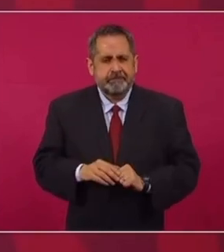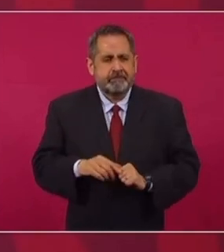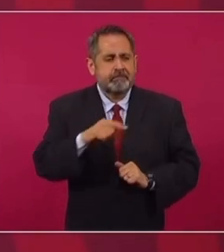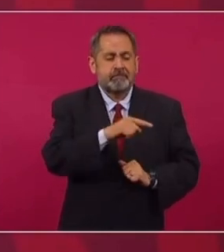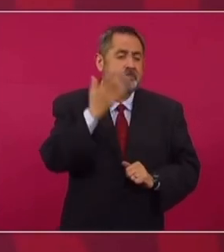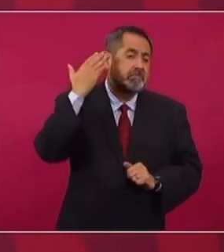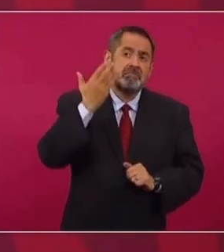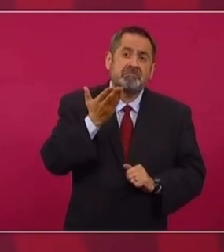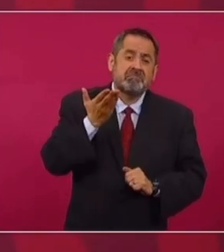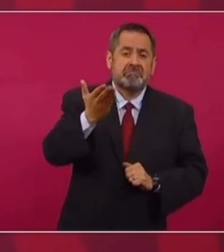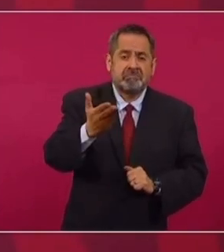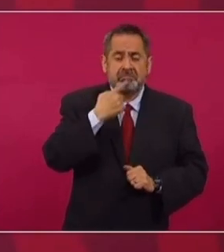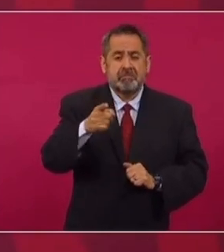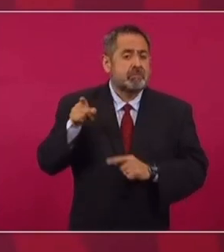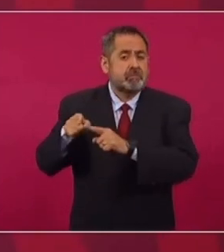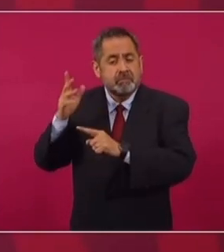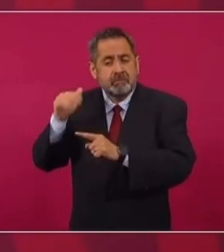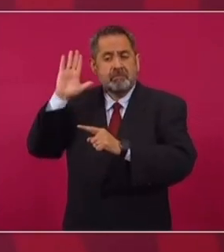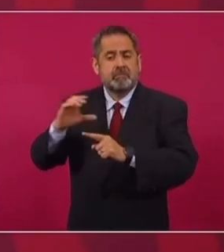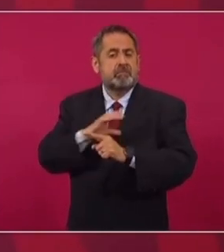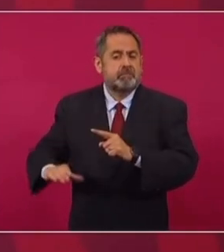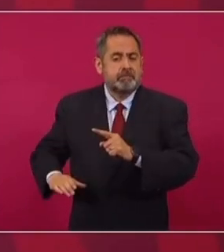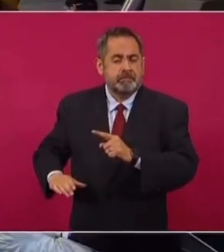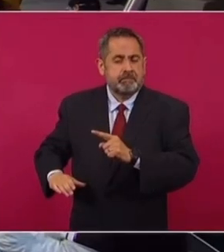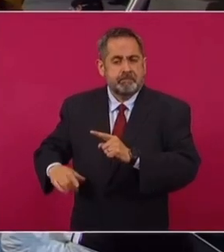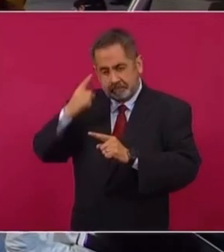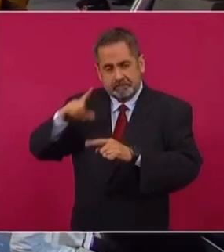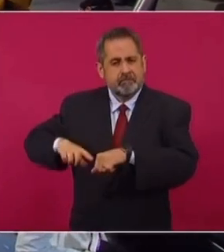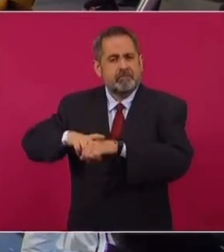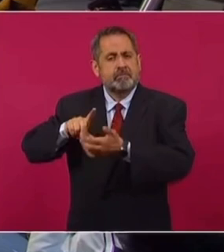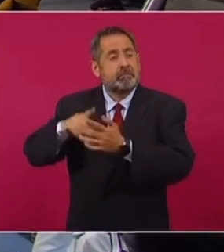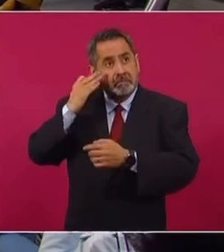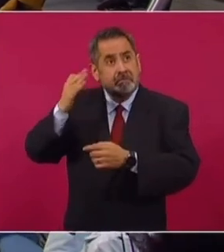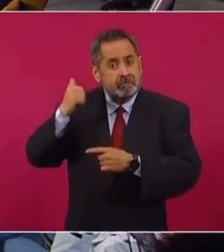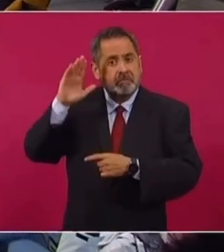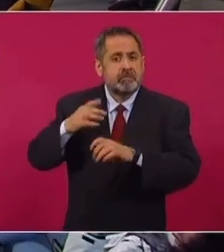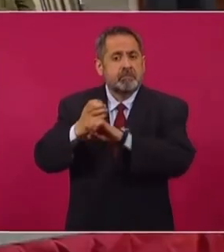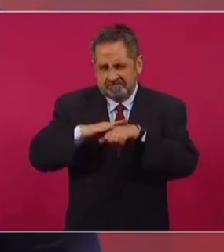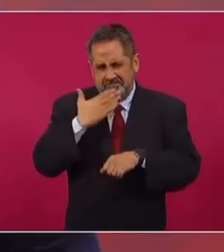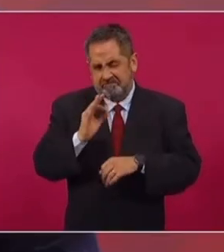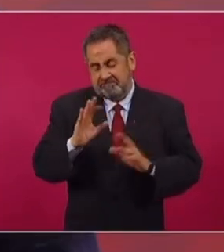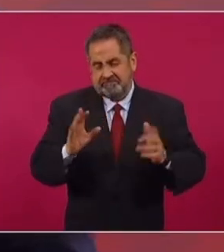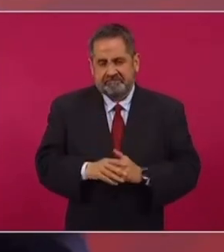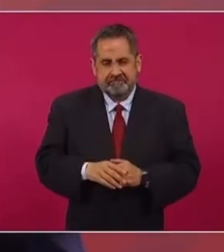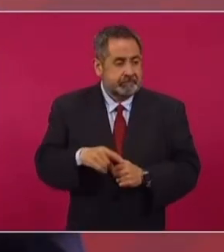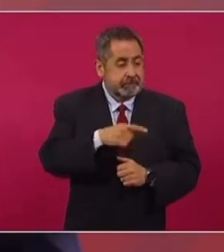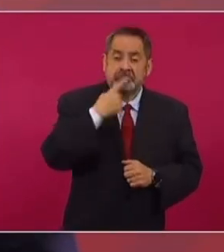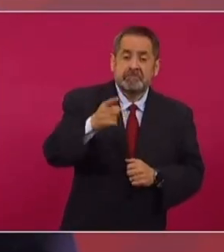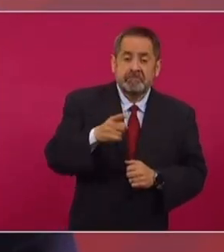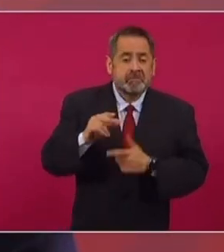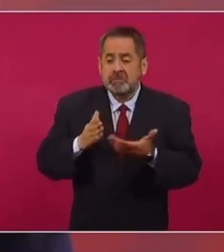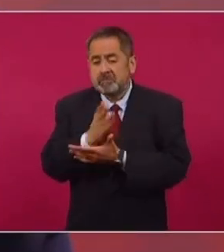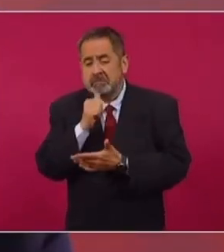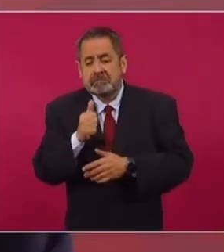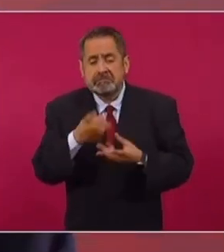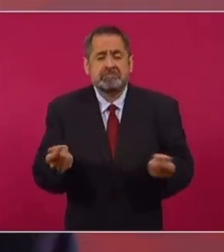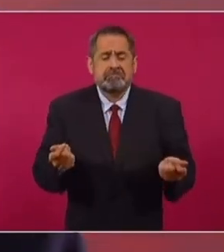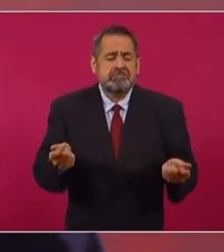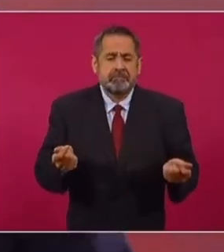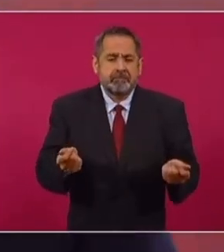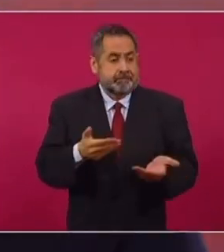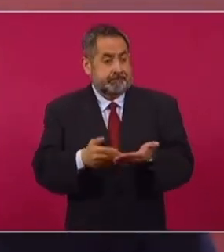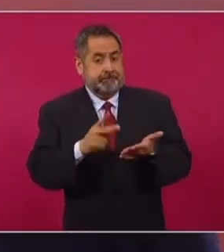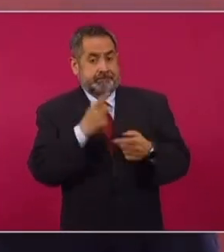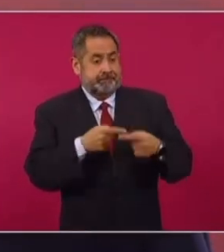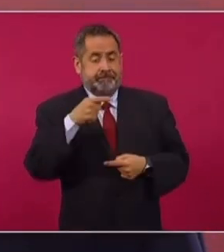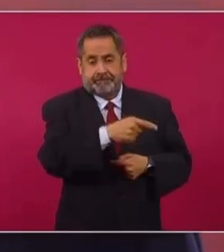se presentó cuando ella fue candidata a gobernadora del Estado de México y no tuvo efecto. Pero